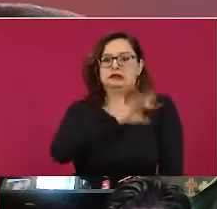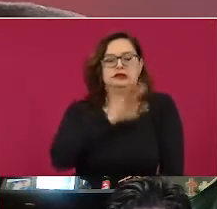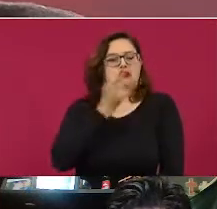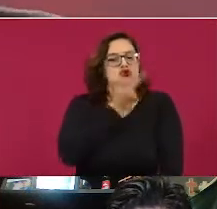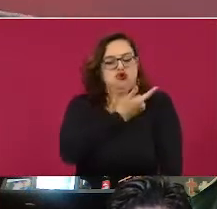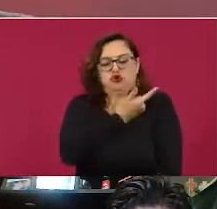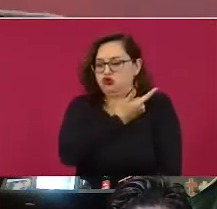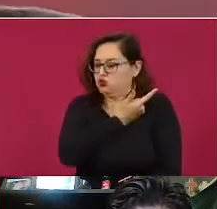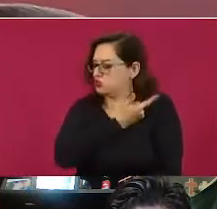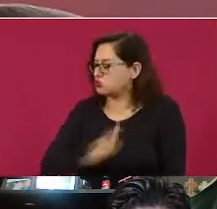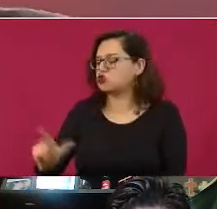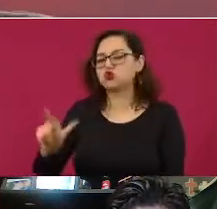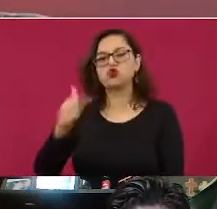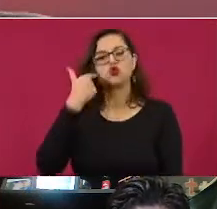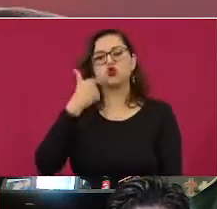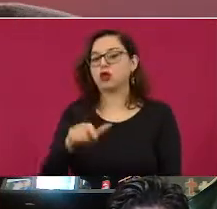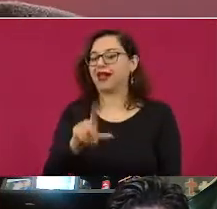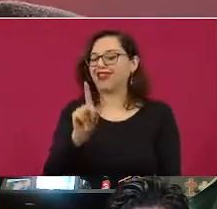¿Cómo